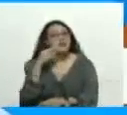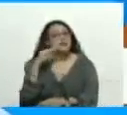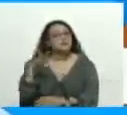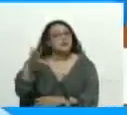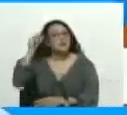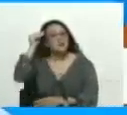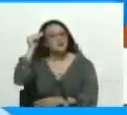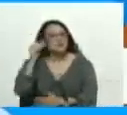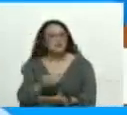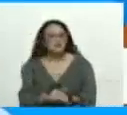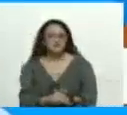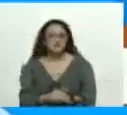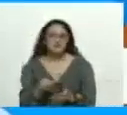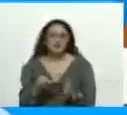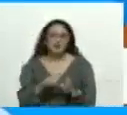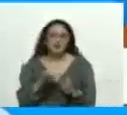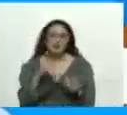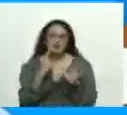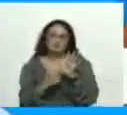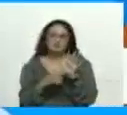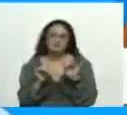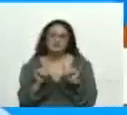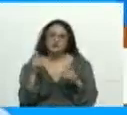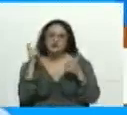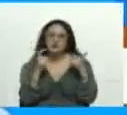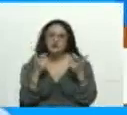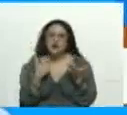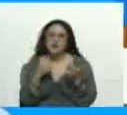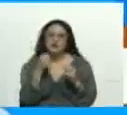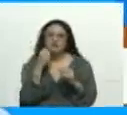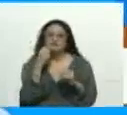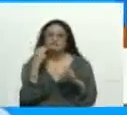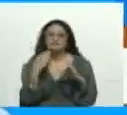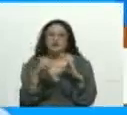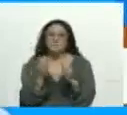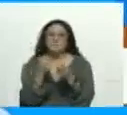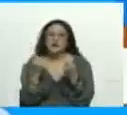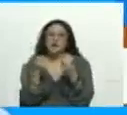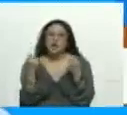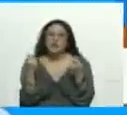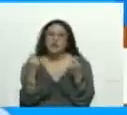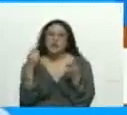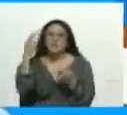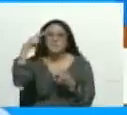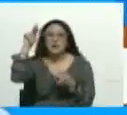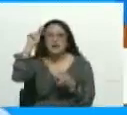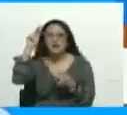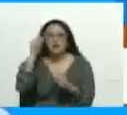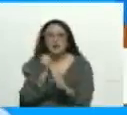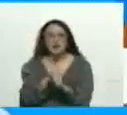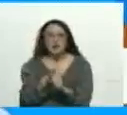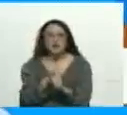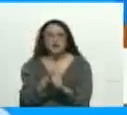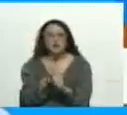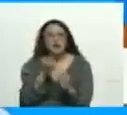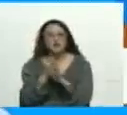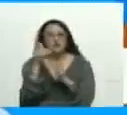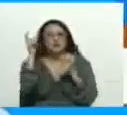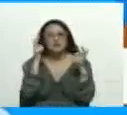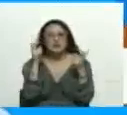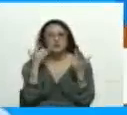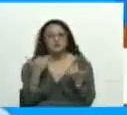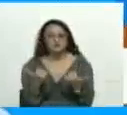aprendizaje Dónde está vigente Hugo Chávez acabo de publicar en México en el periódico La Jornada un trabajo sobre Hugo Chávez